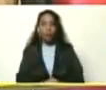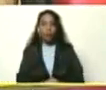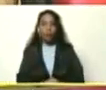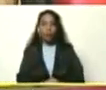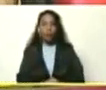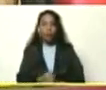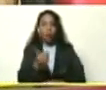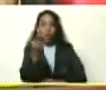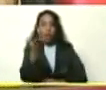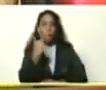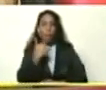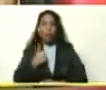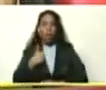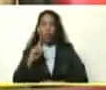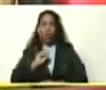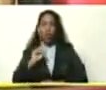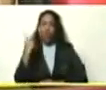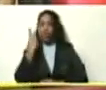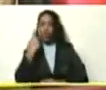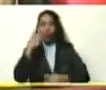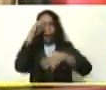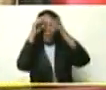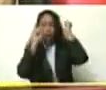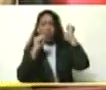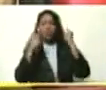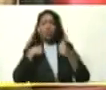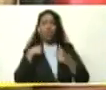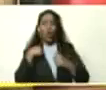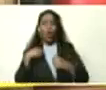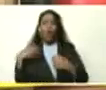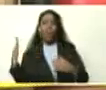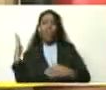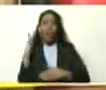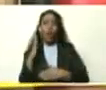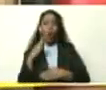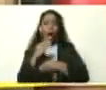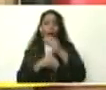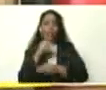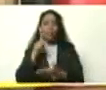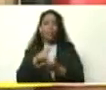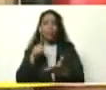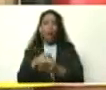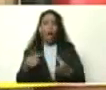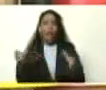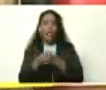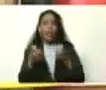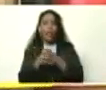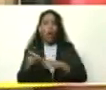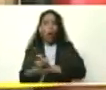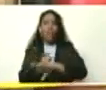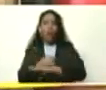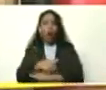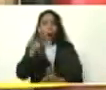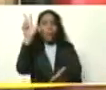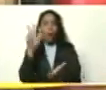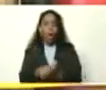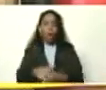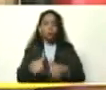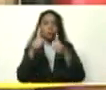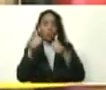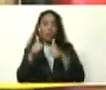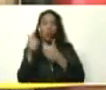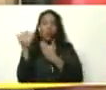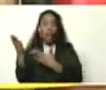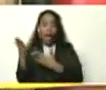cuando usted me dijo, yo no solo soy embajador, yo vengo a ser parte de su equipo de gobierno, y yo dije, aprobado, fue correcto, usted ha